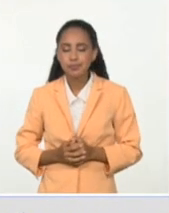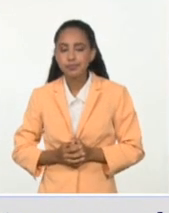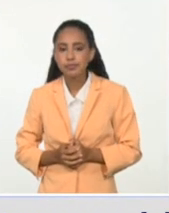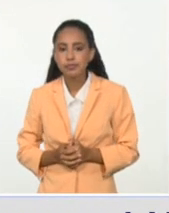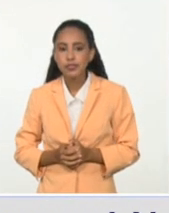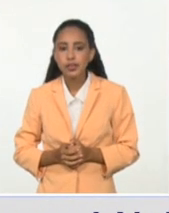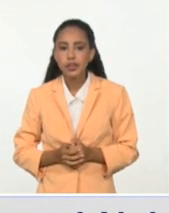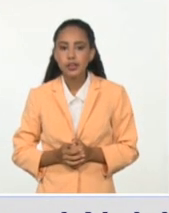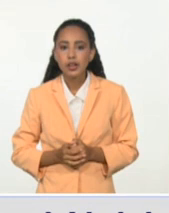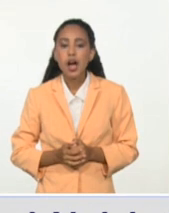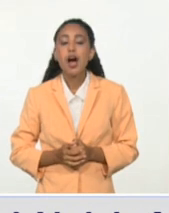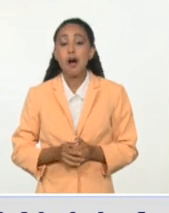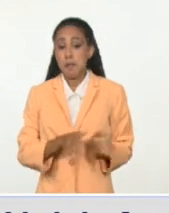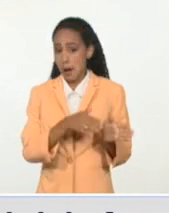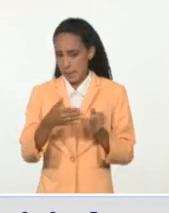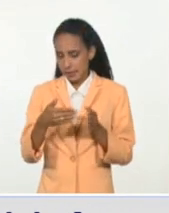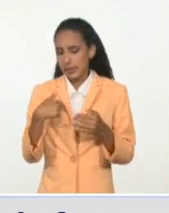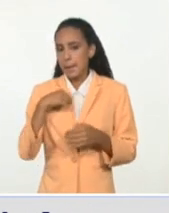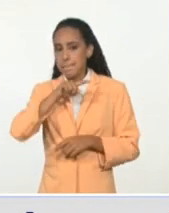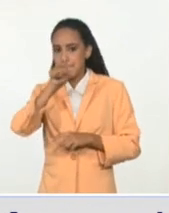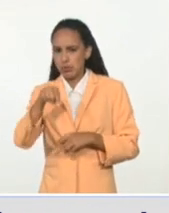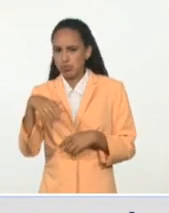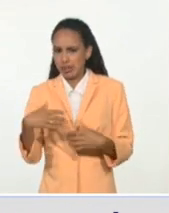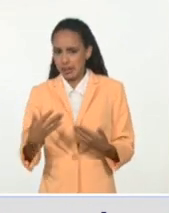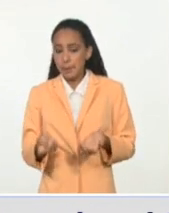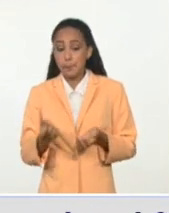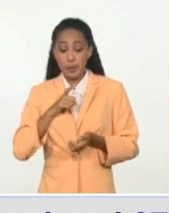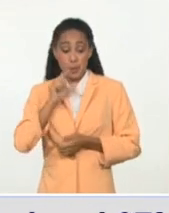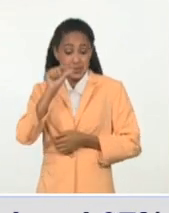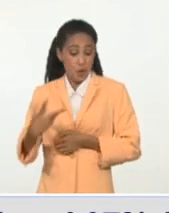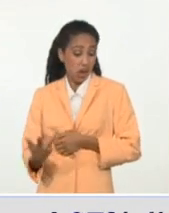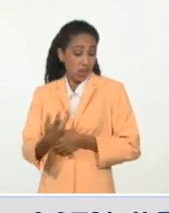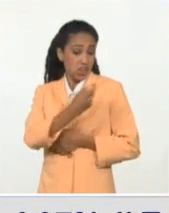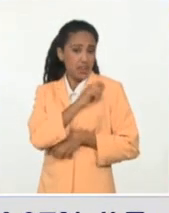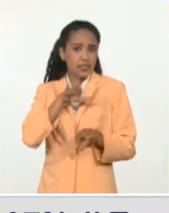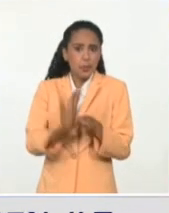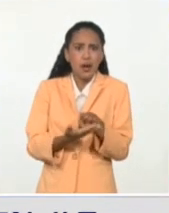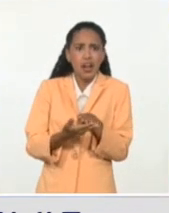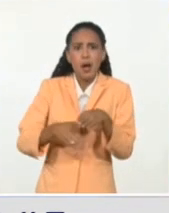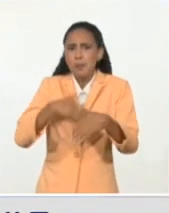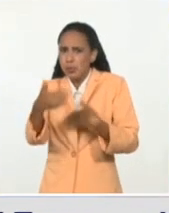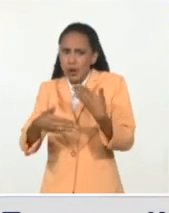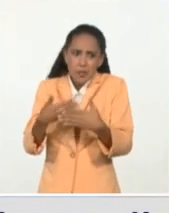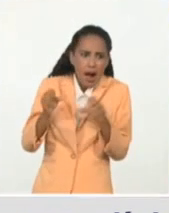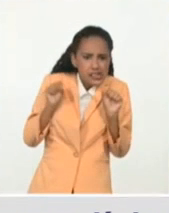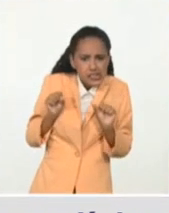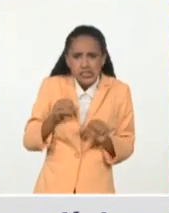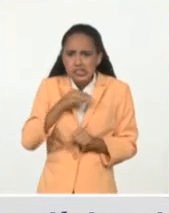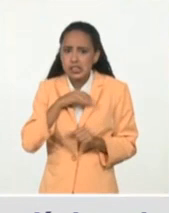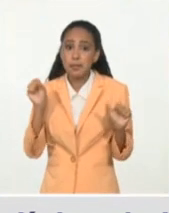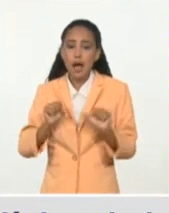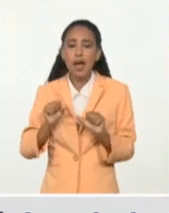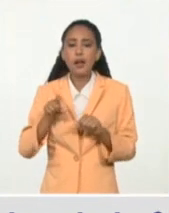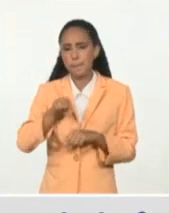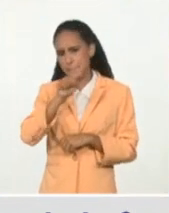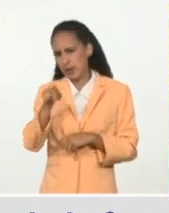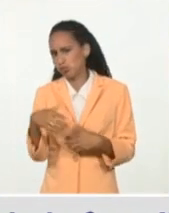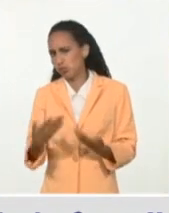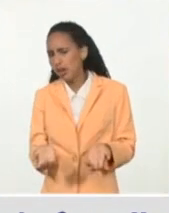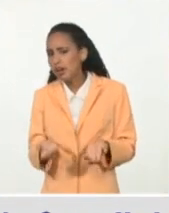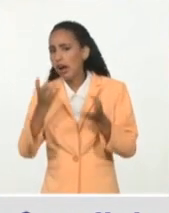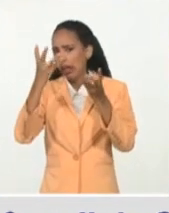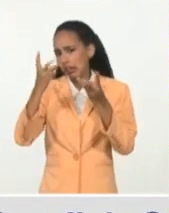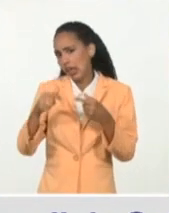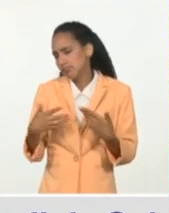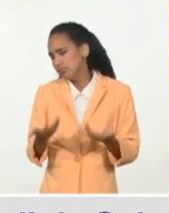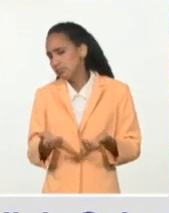doctor? El perfil de seguridad de este candidato vacunal ha sido excelente. Hemos, sobre todo en el